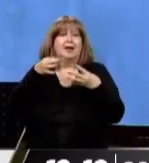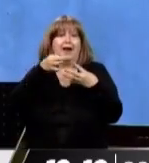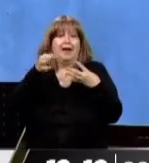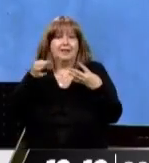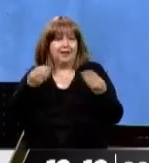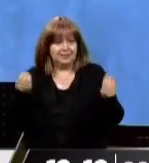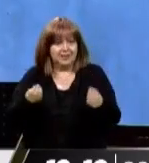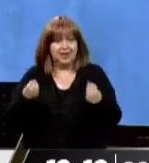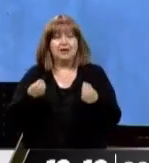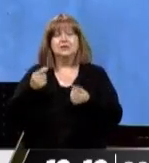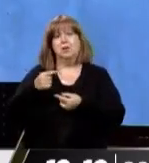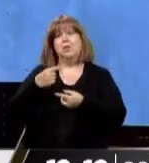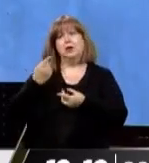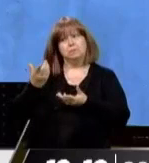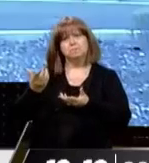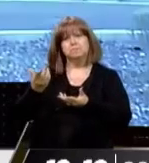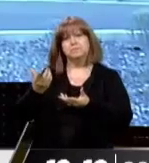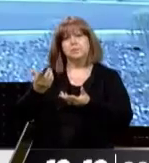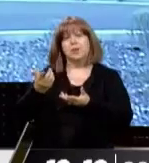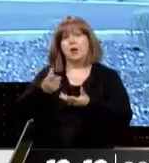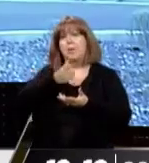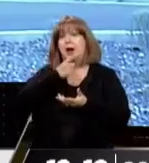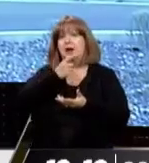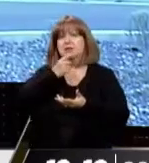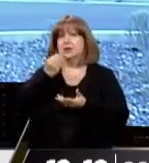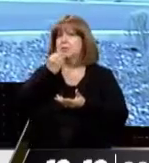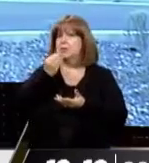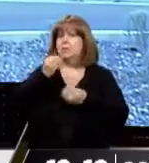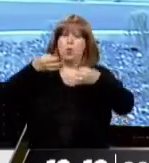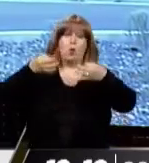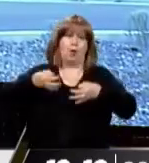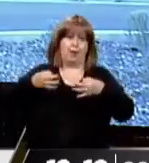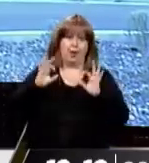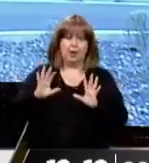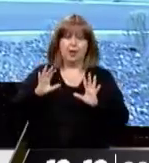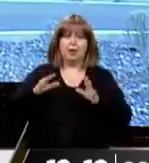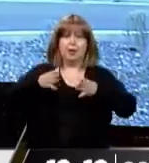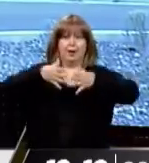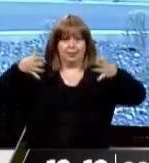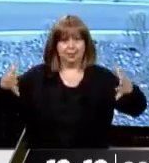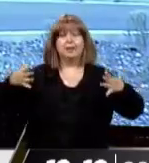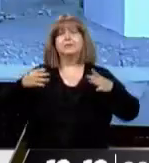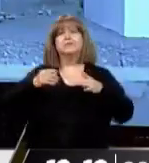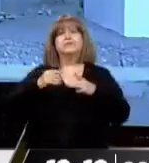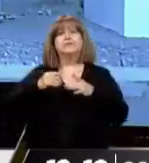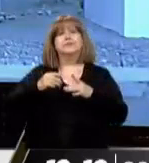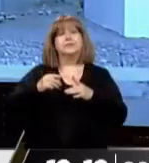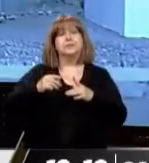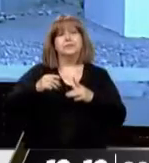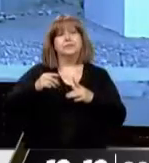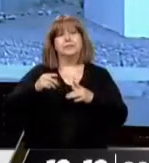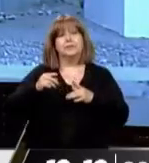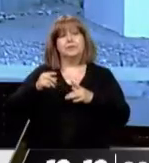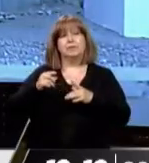sobre todo por el relato y la descripción de los técnicos que tienen que ver con la justicia, con la ejecución de las penas y con la infraestructura, no así sí,